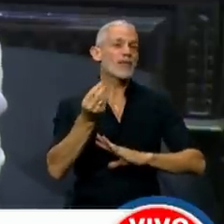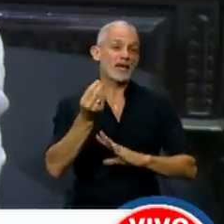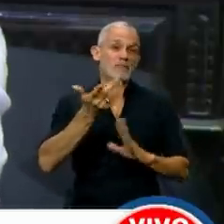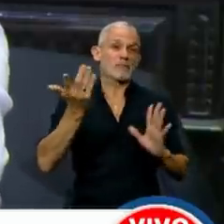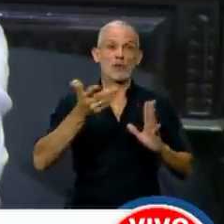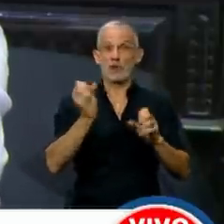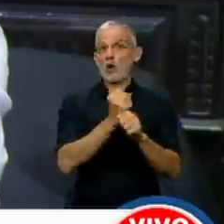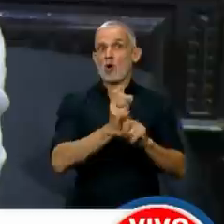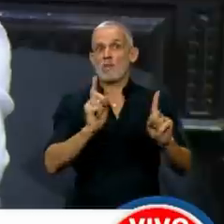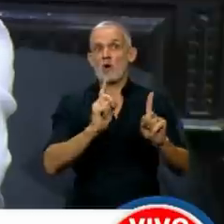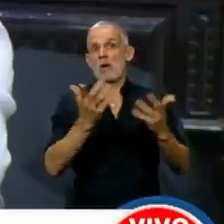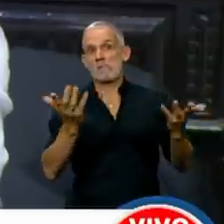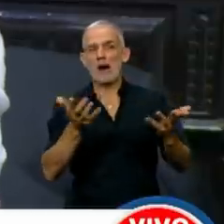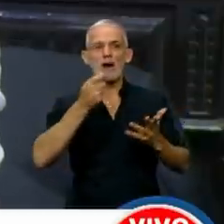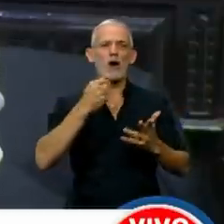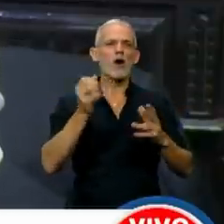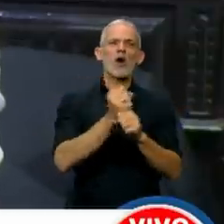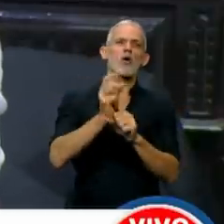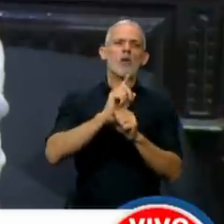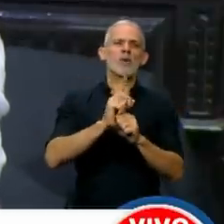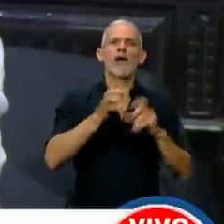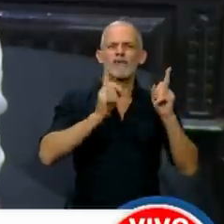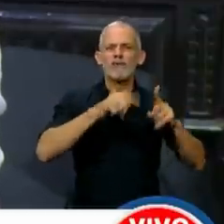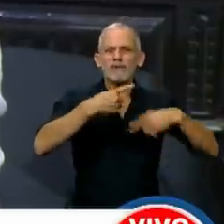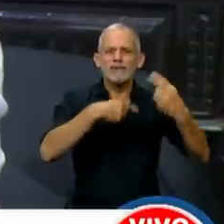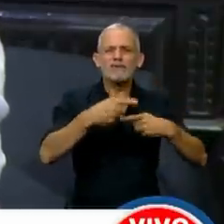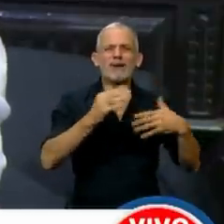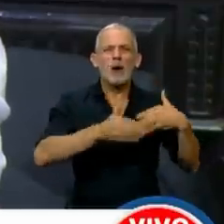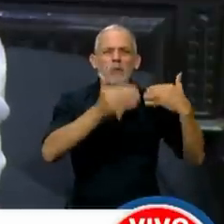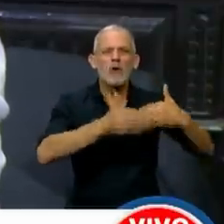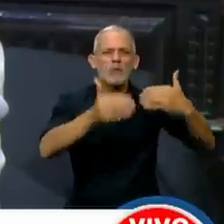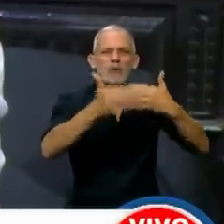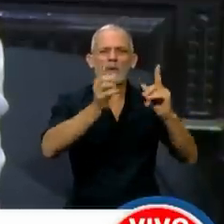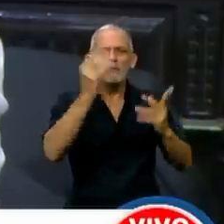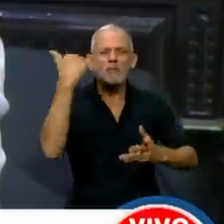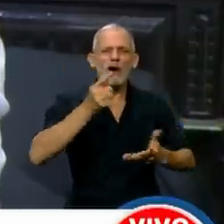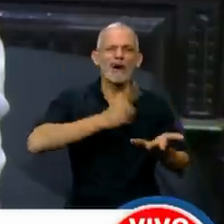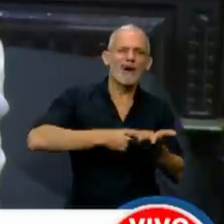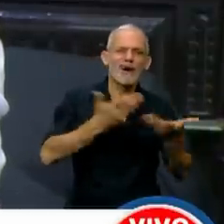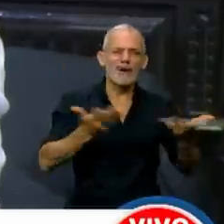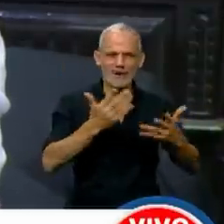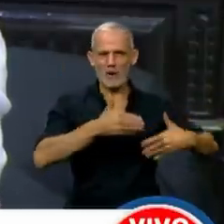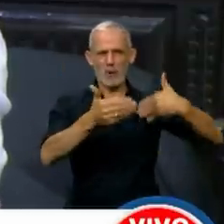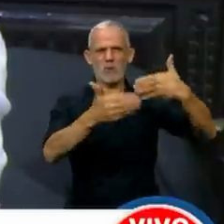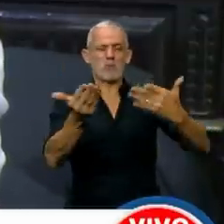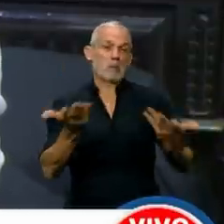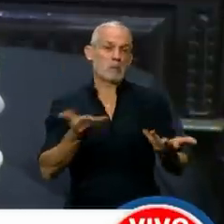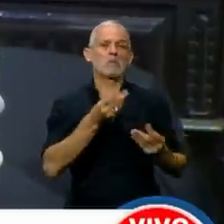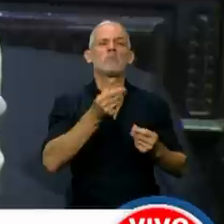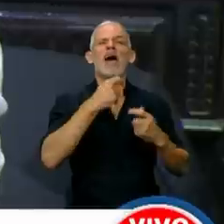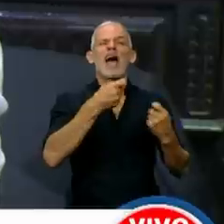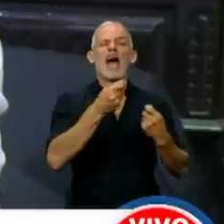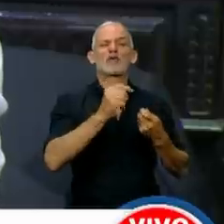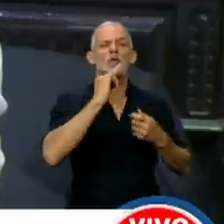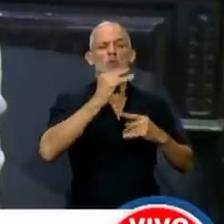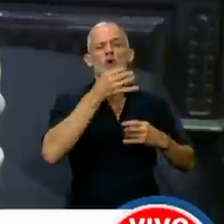no se ha aprobado y poder seguir funcionando con una prórroga y con una redirección de gastos